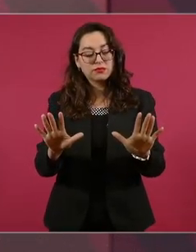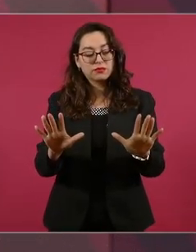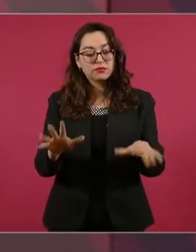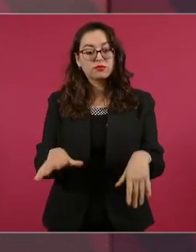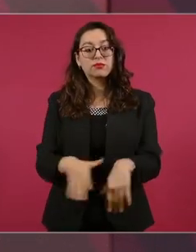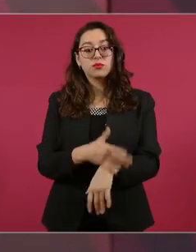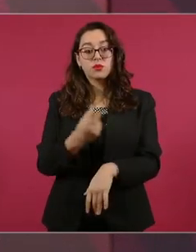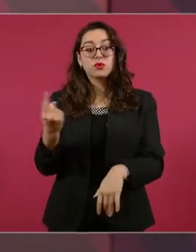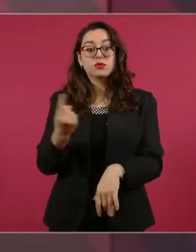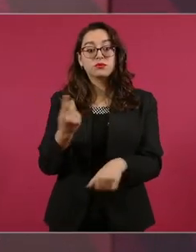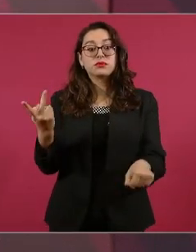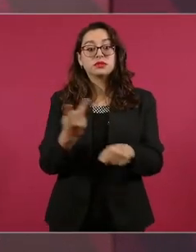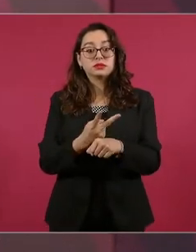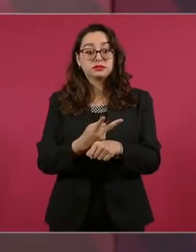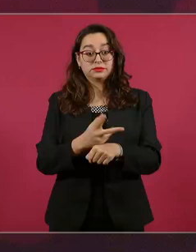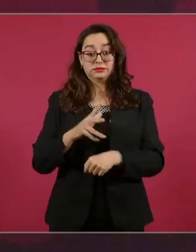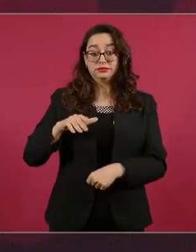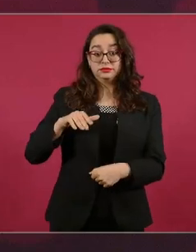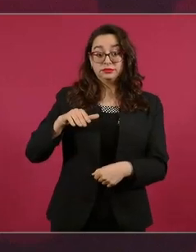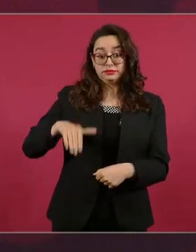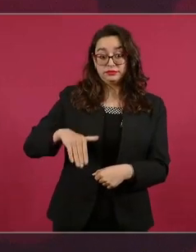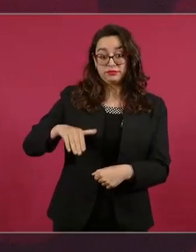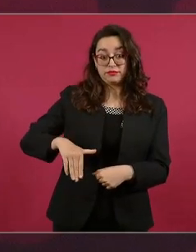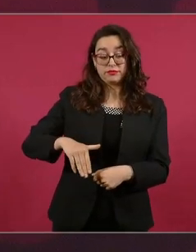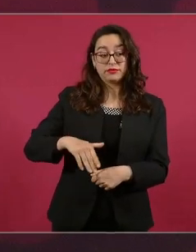cuesta muchísimo dinero.